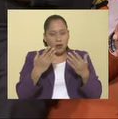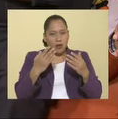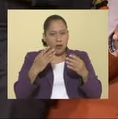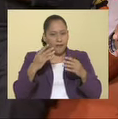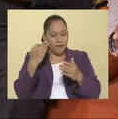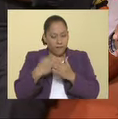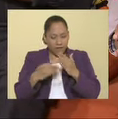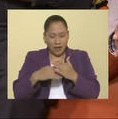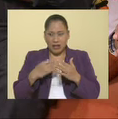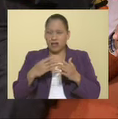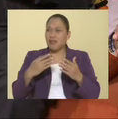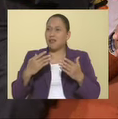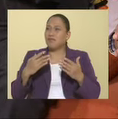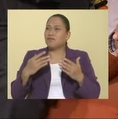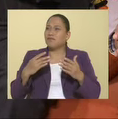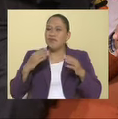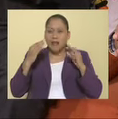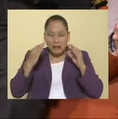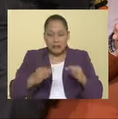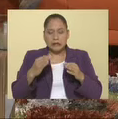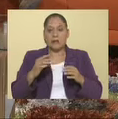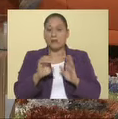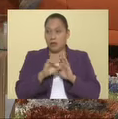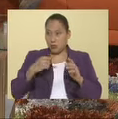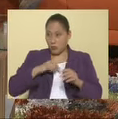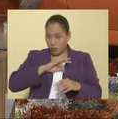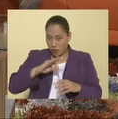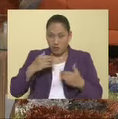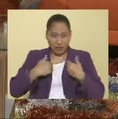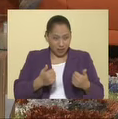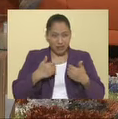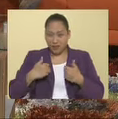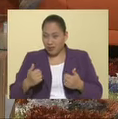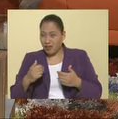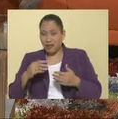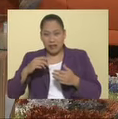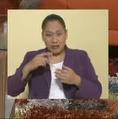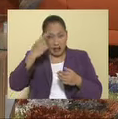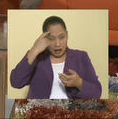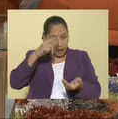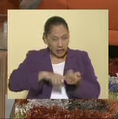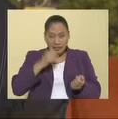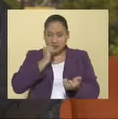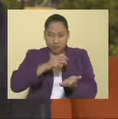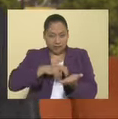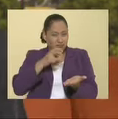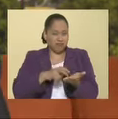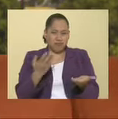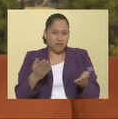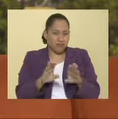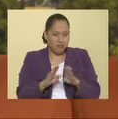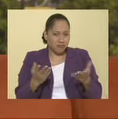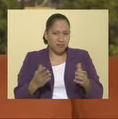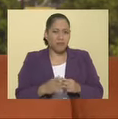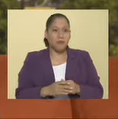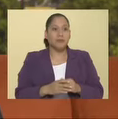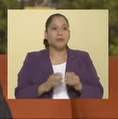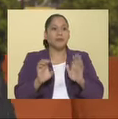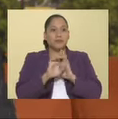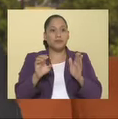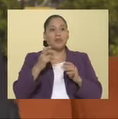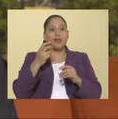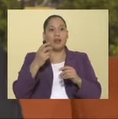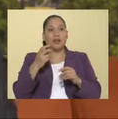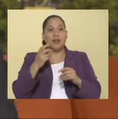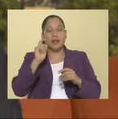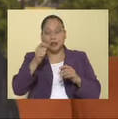entender el mundo? ¿Es necesario? Es necesario si quieres llegar a esos niveles basales normales cerebrales, porque si no, vamos a ser